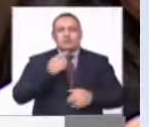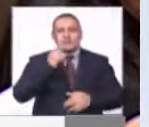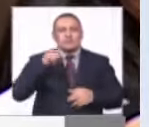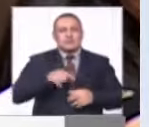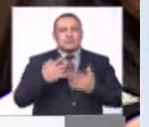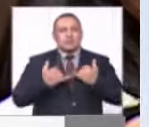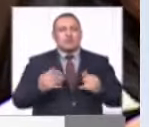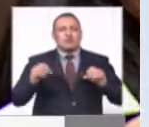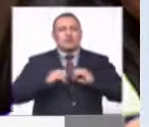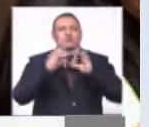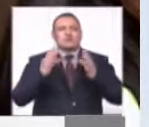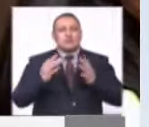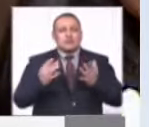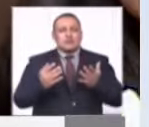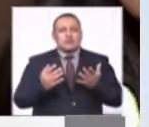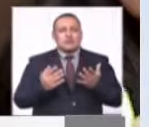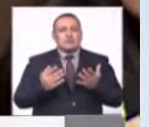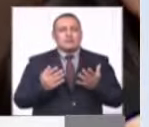hoy día